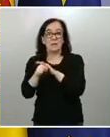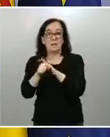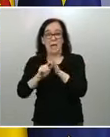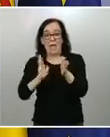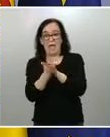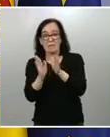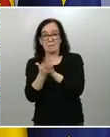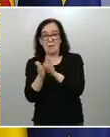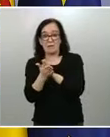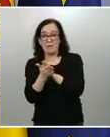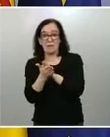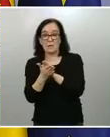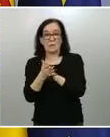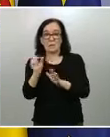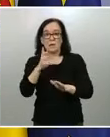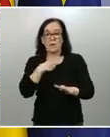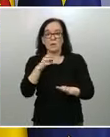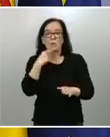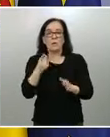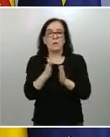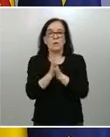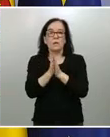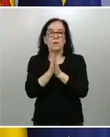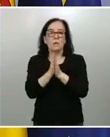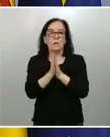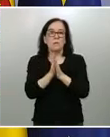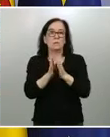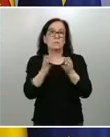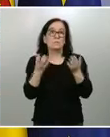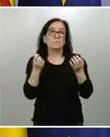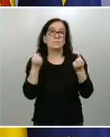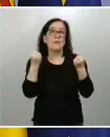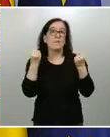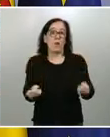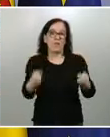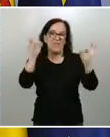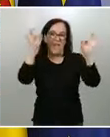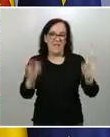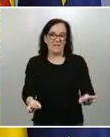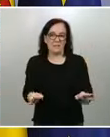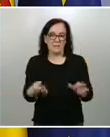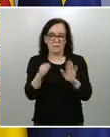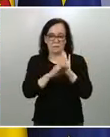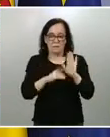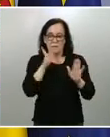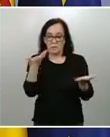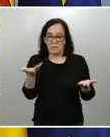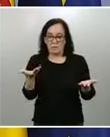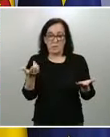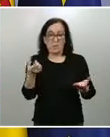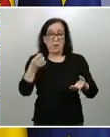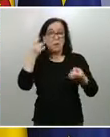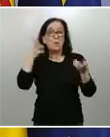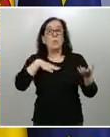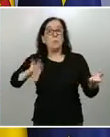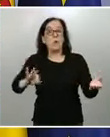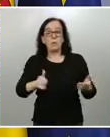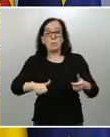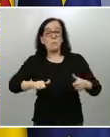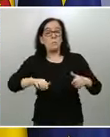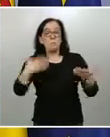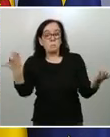luego lo que no se puede invocar es la razón de fuerza mayor si todo es posible si la actividad ordinaria es posible desarrollarla